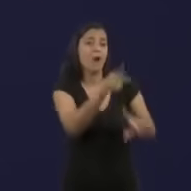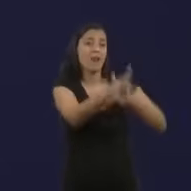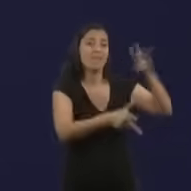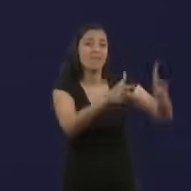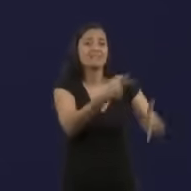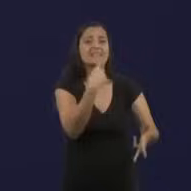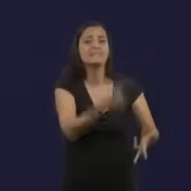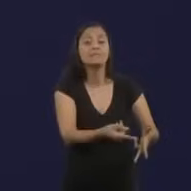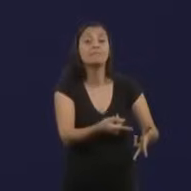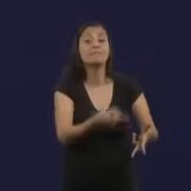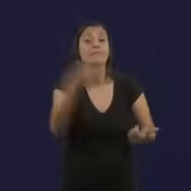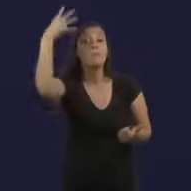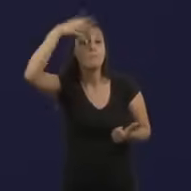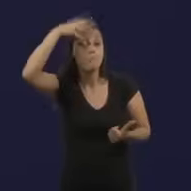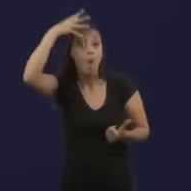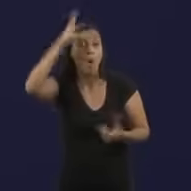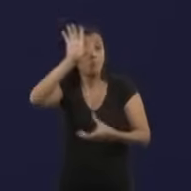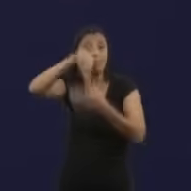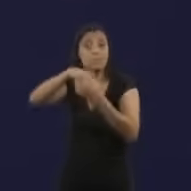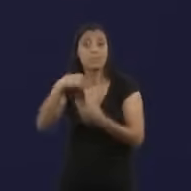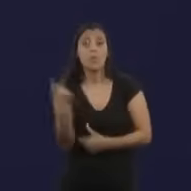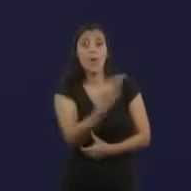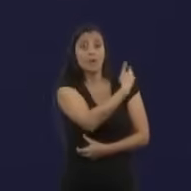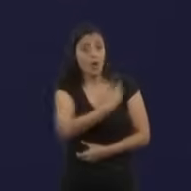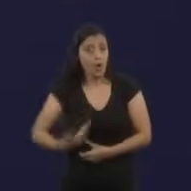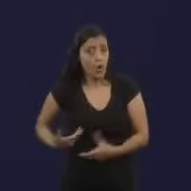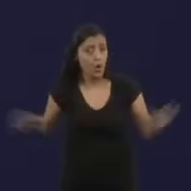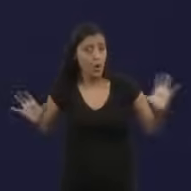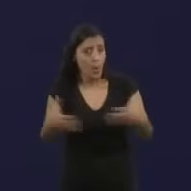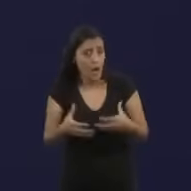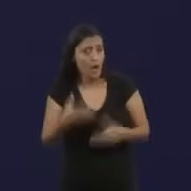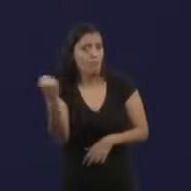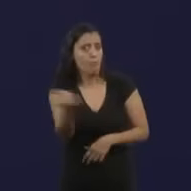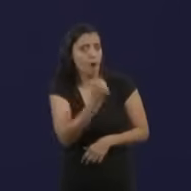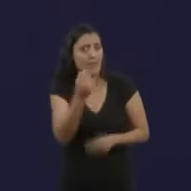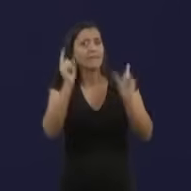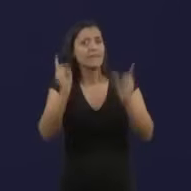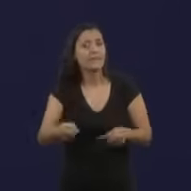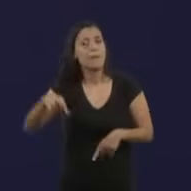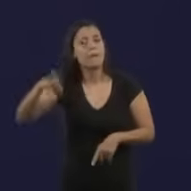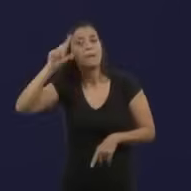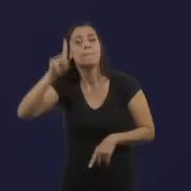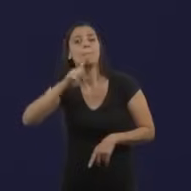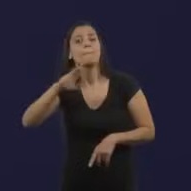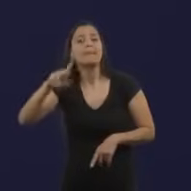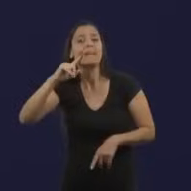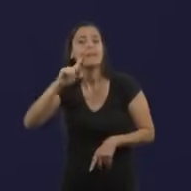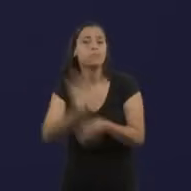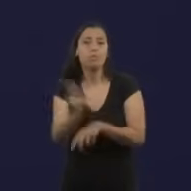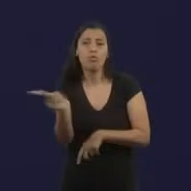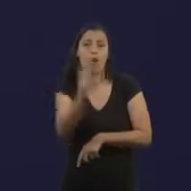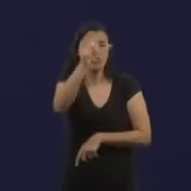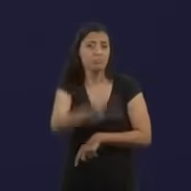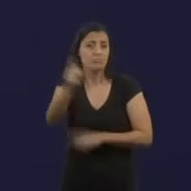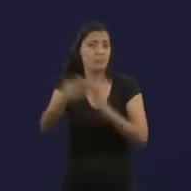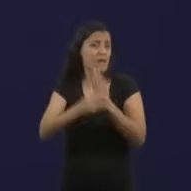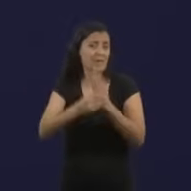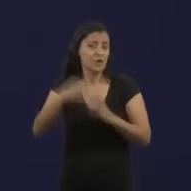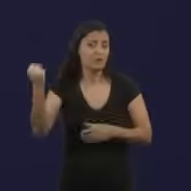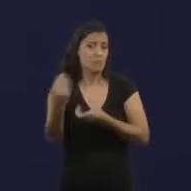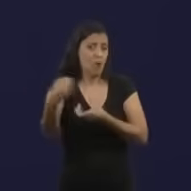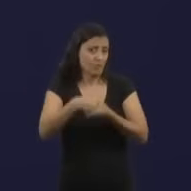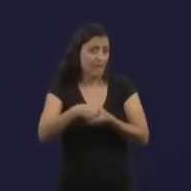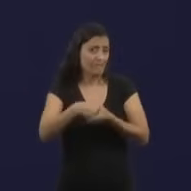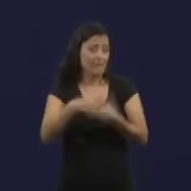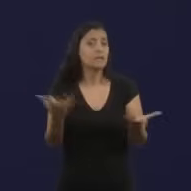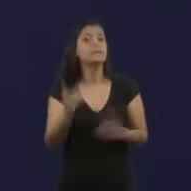menor lo de Patricia lo de la doctora bullrich y lo del doctor petri y son dos ministerios de mucha relevancia Además de que nosotros